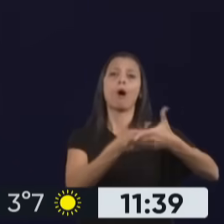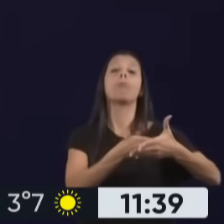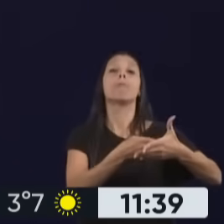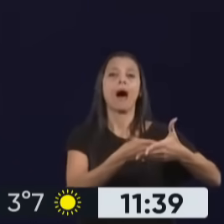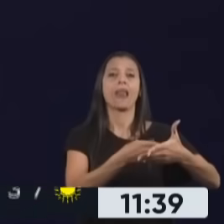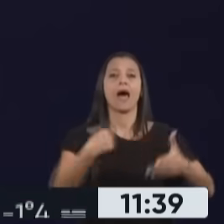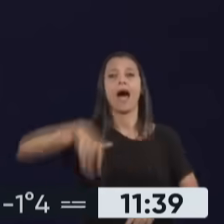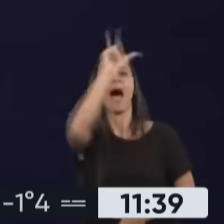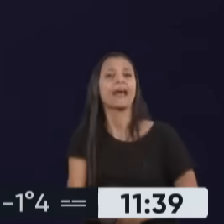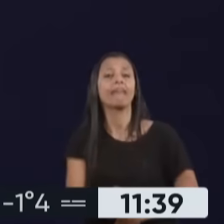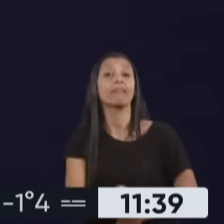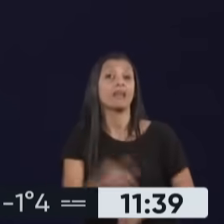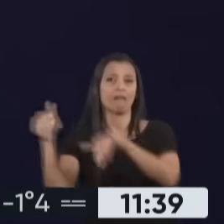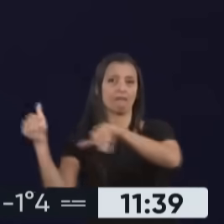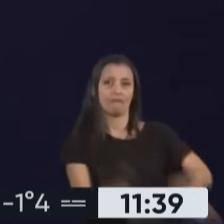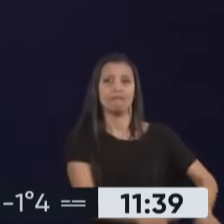grandeza.